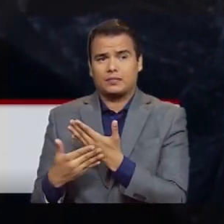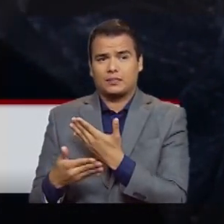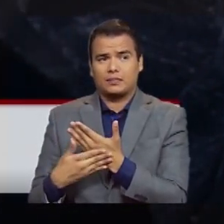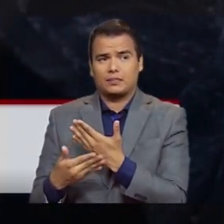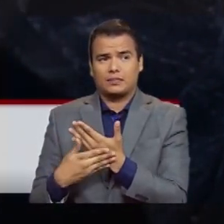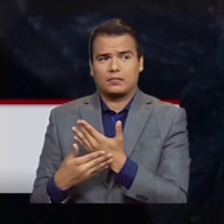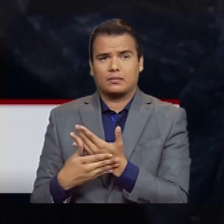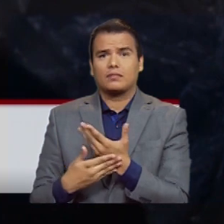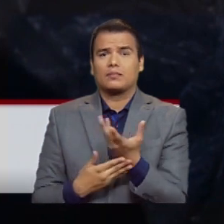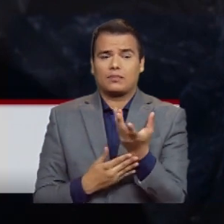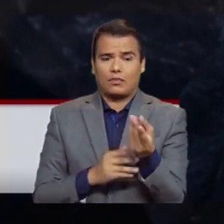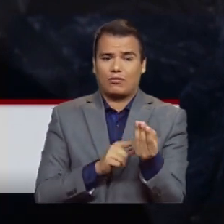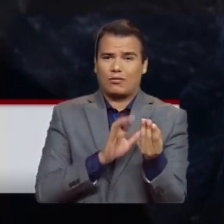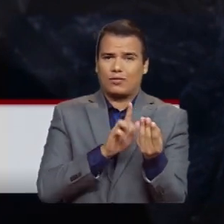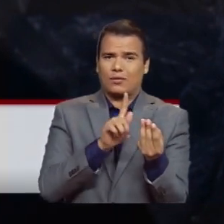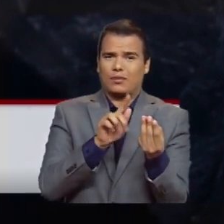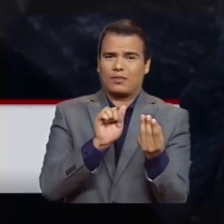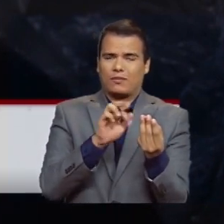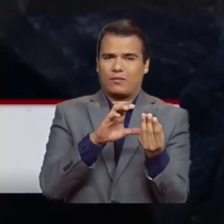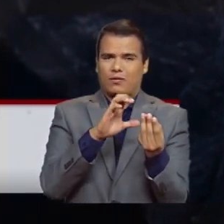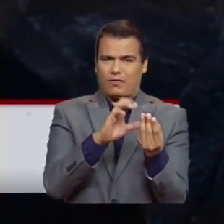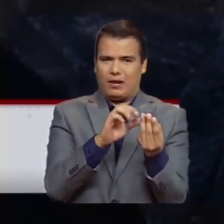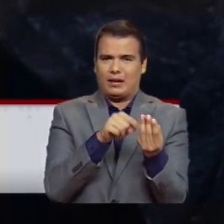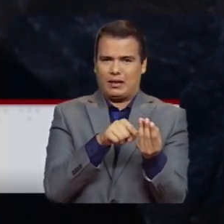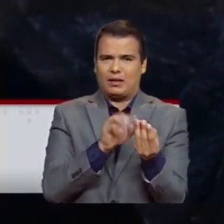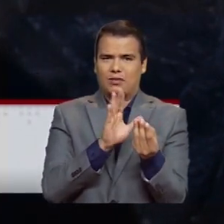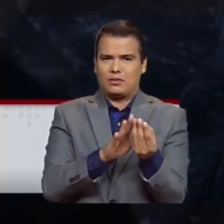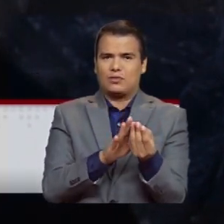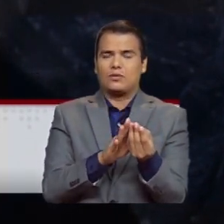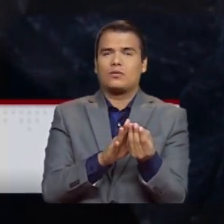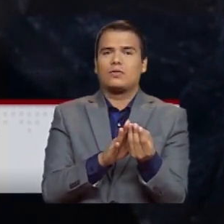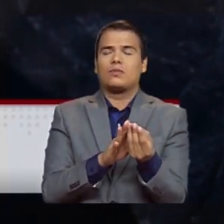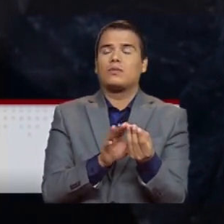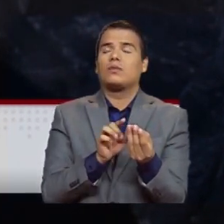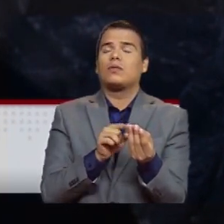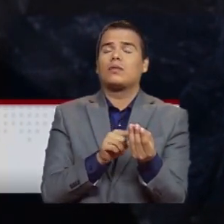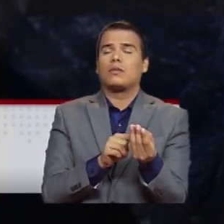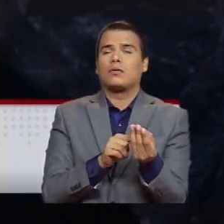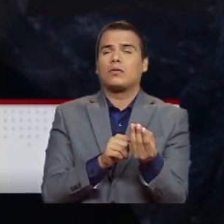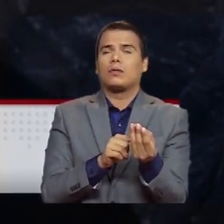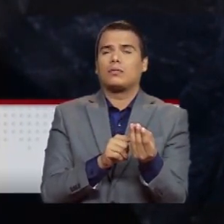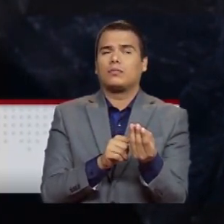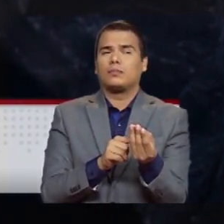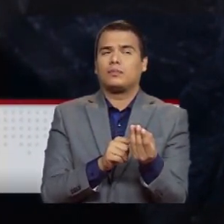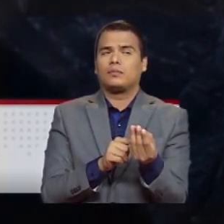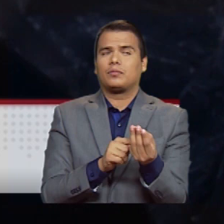que miembros de la FARC estaban de acuerdo con que